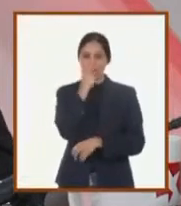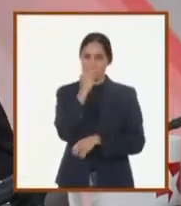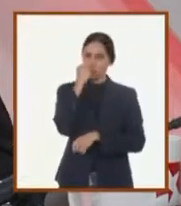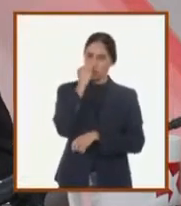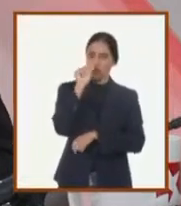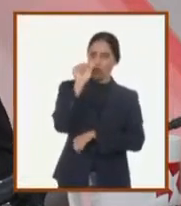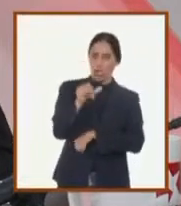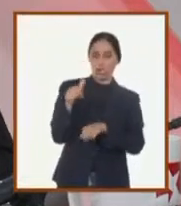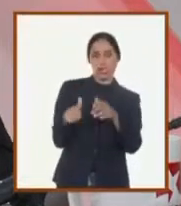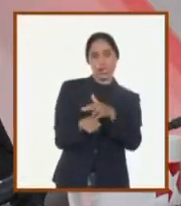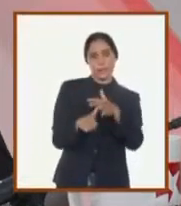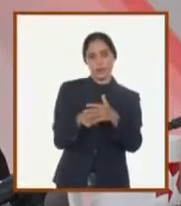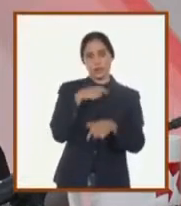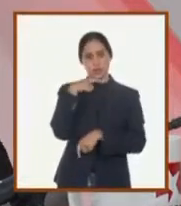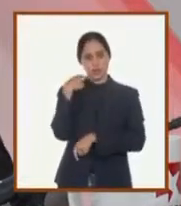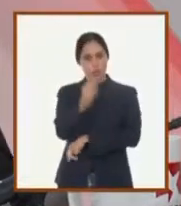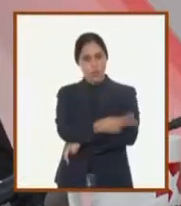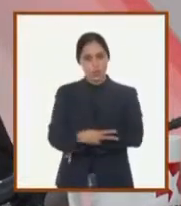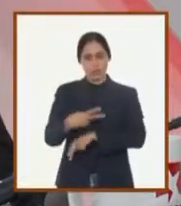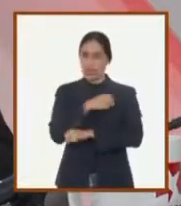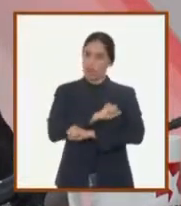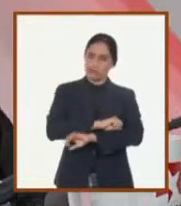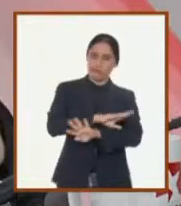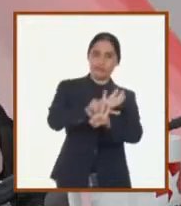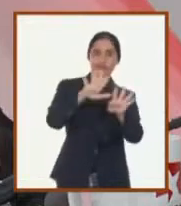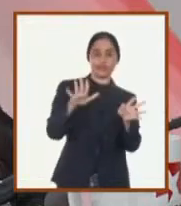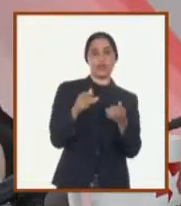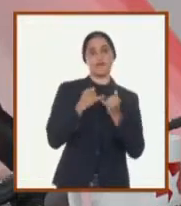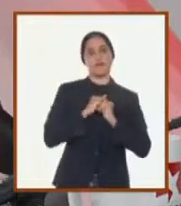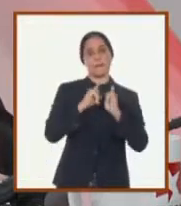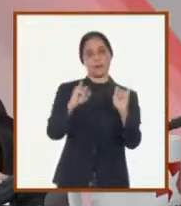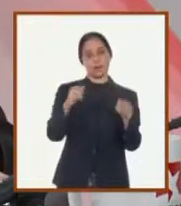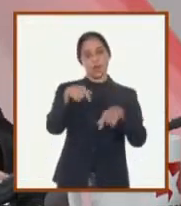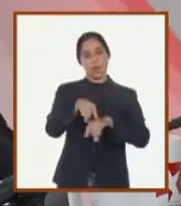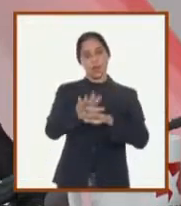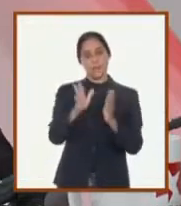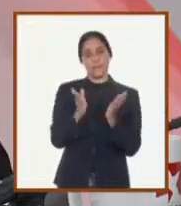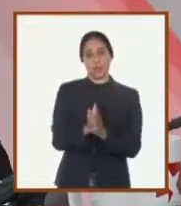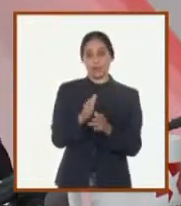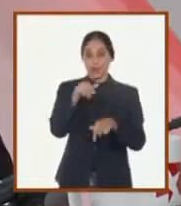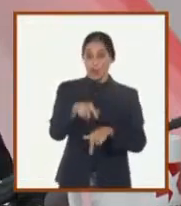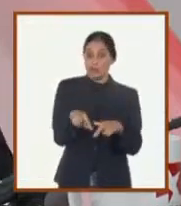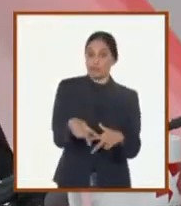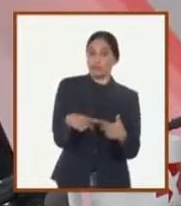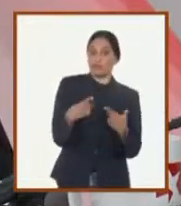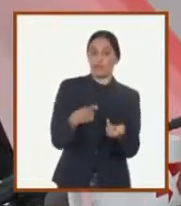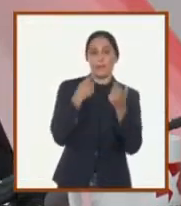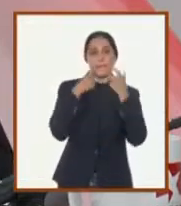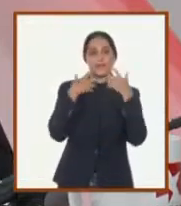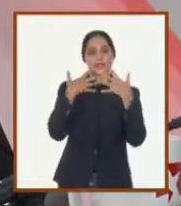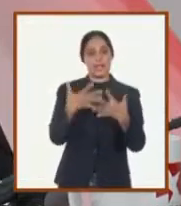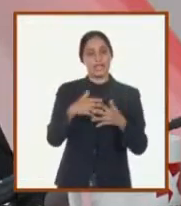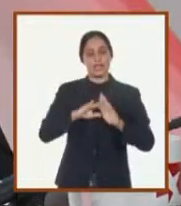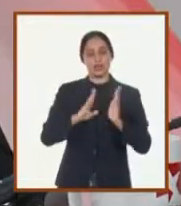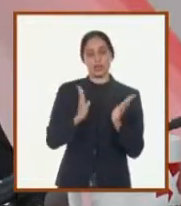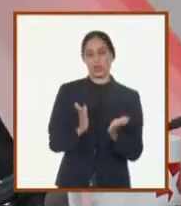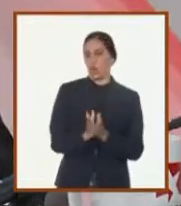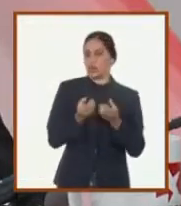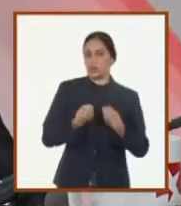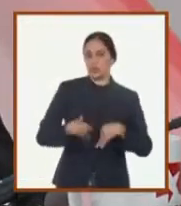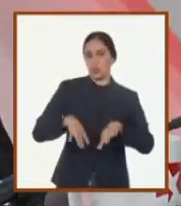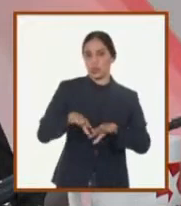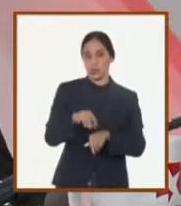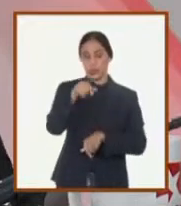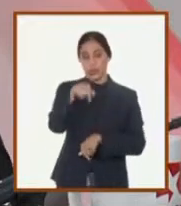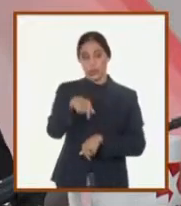significa Rusia en el mundo de hoy La Asunción de Vladimir Putin Es parte también de los acontecimientos que están